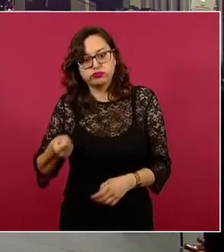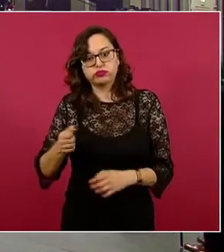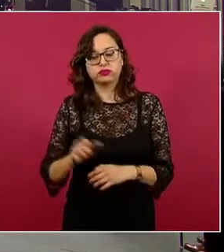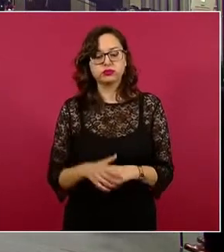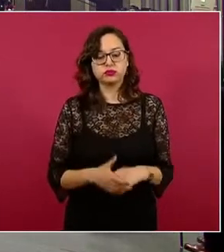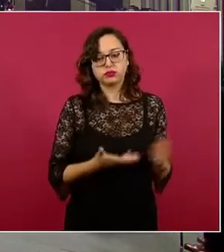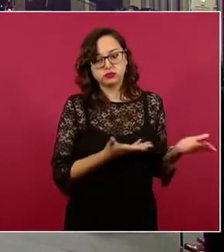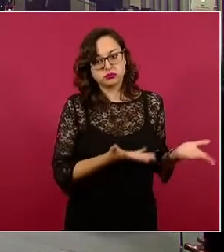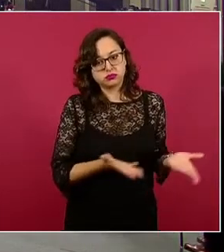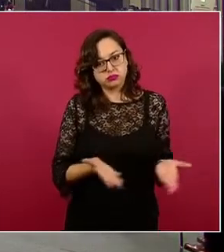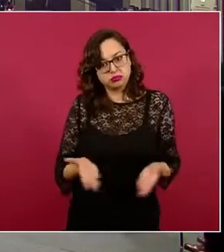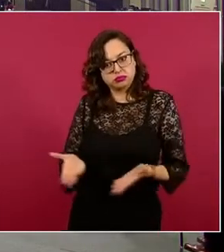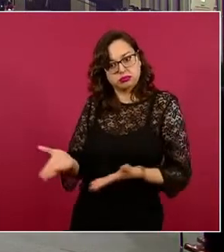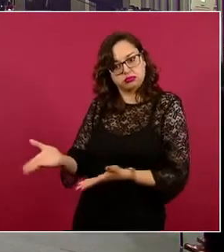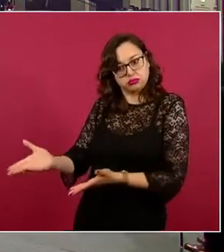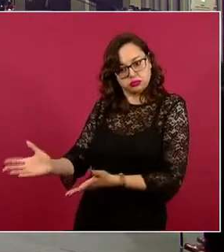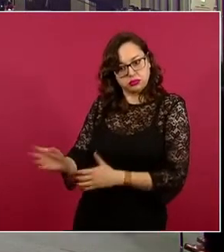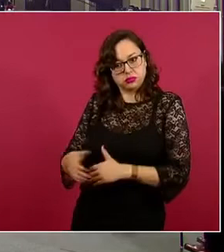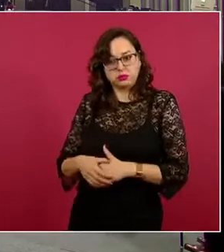para que se baje.